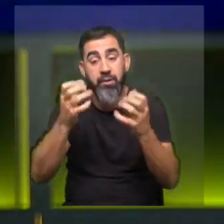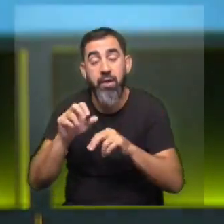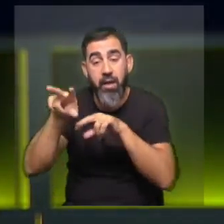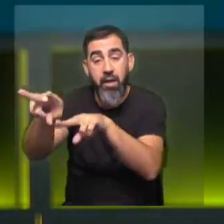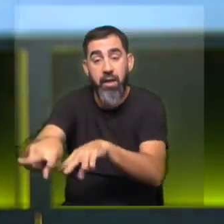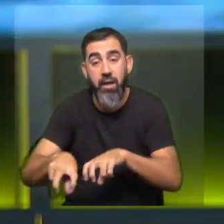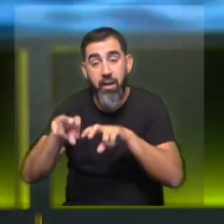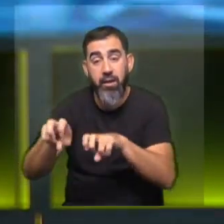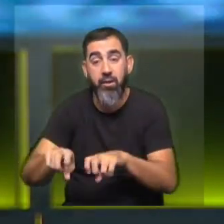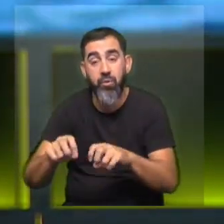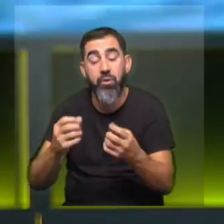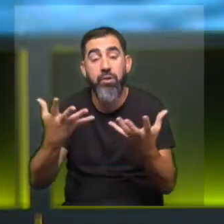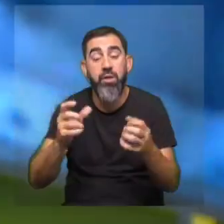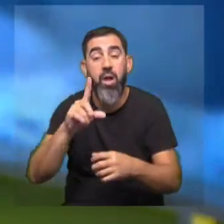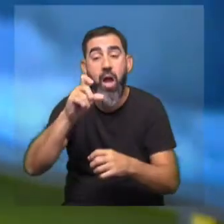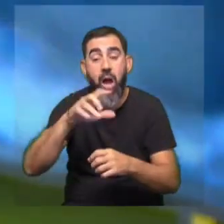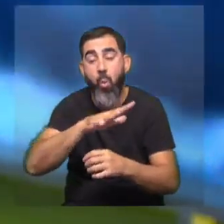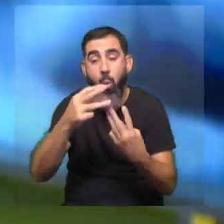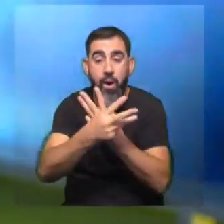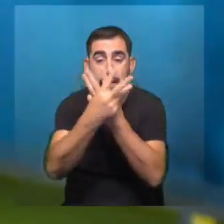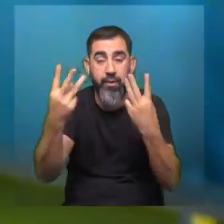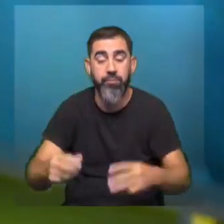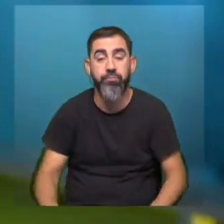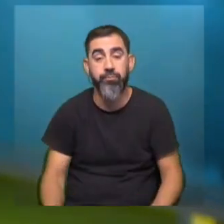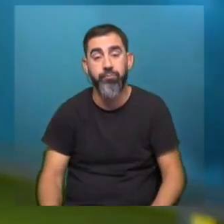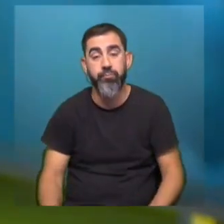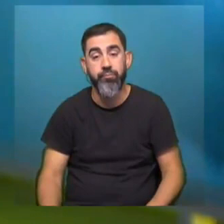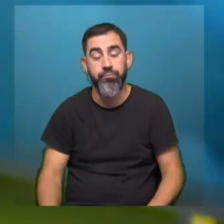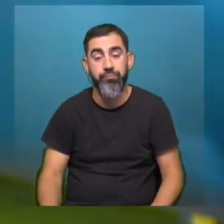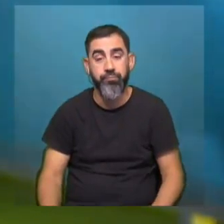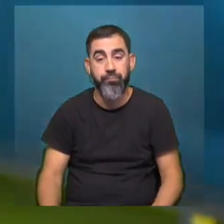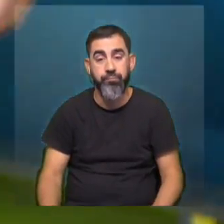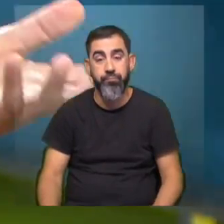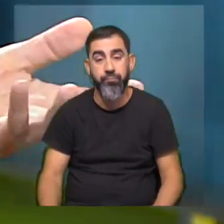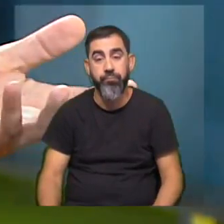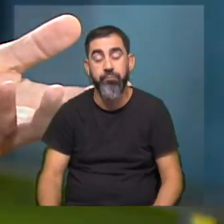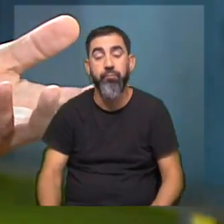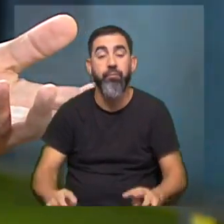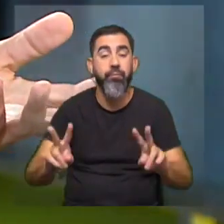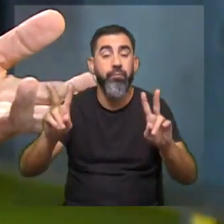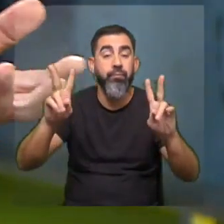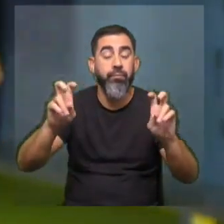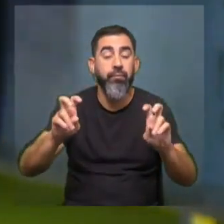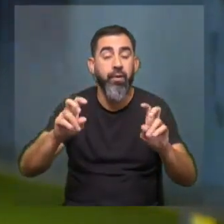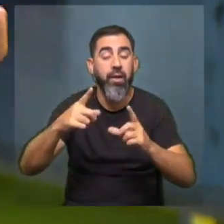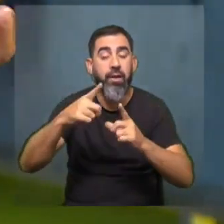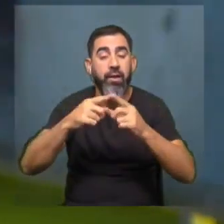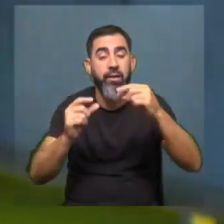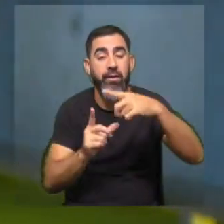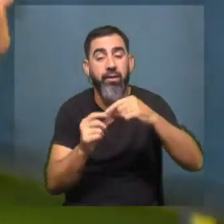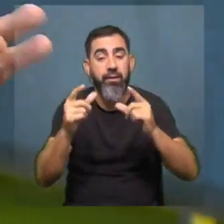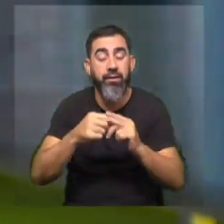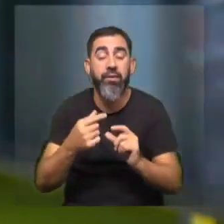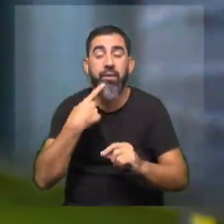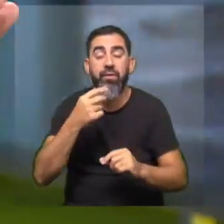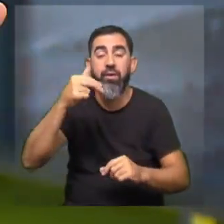y la sequía hidrológica. Está bien. Antes de detenernos en lo que sería el fenómeno estrella, ¿no? Porque siempre decimos el niño,